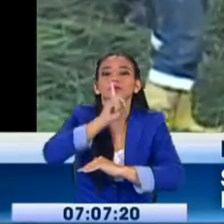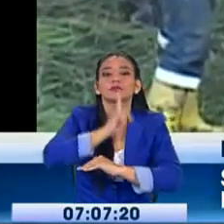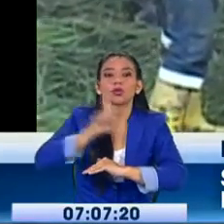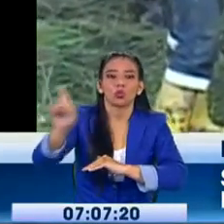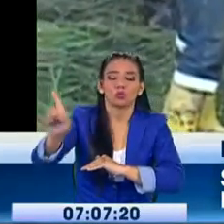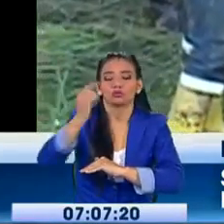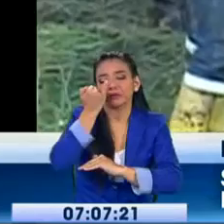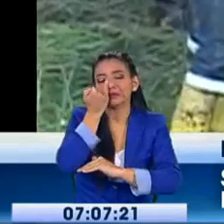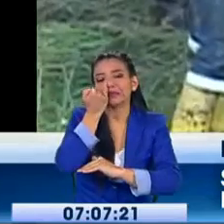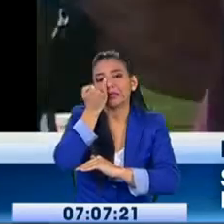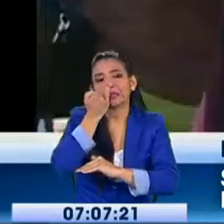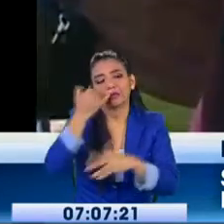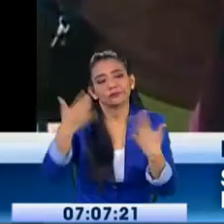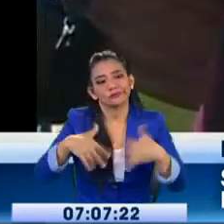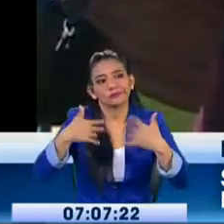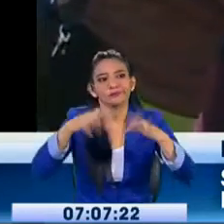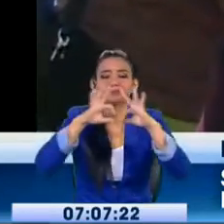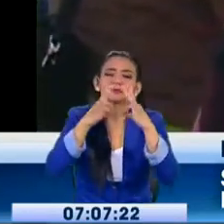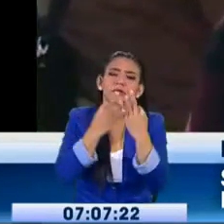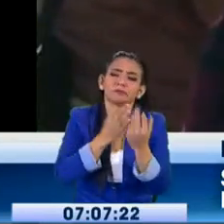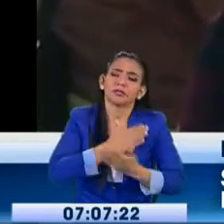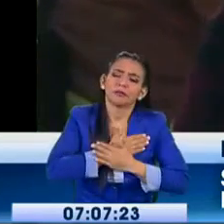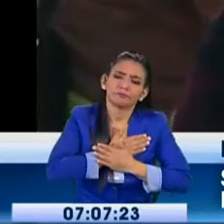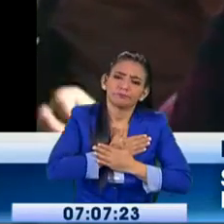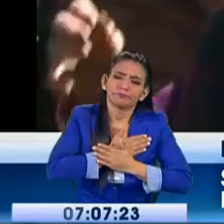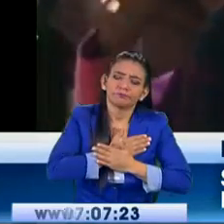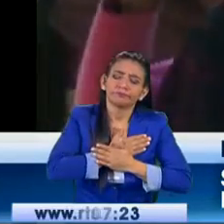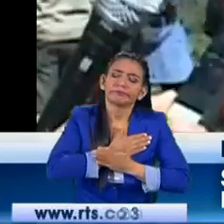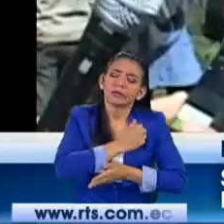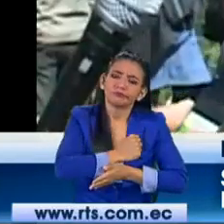En medio del dolor, sus familias quieren darle